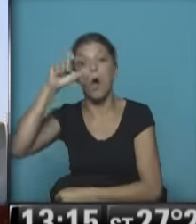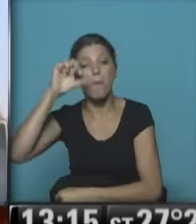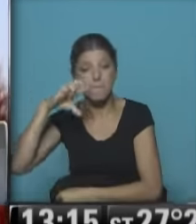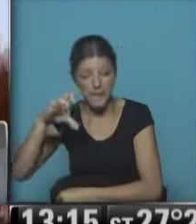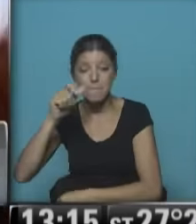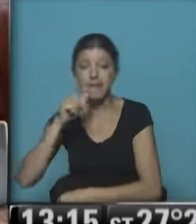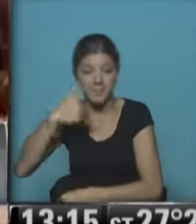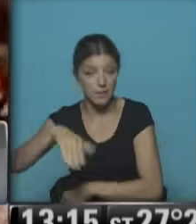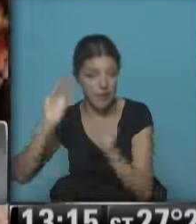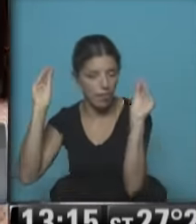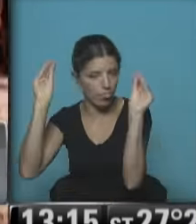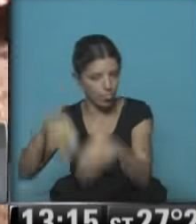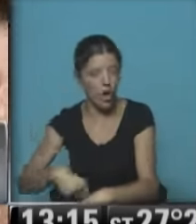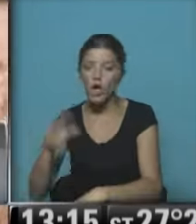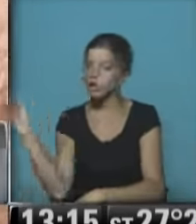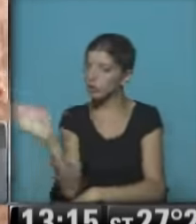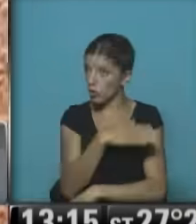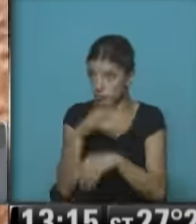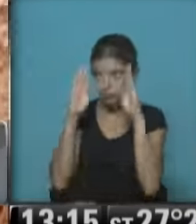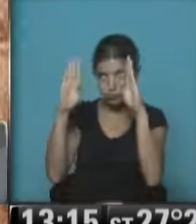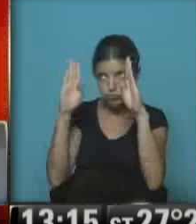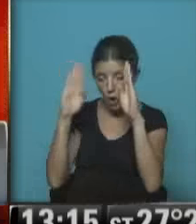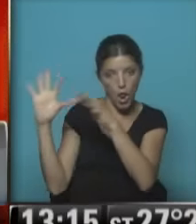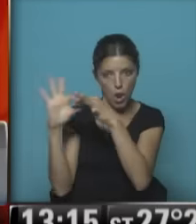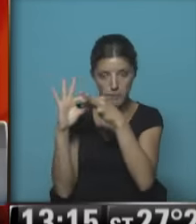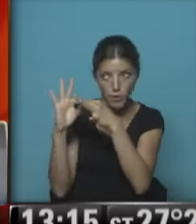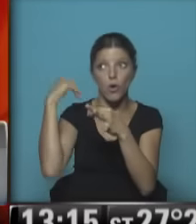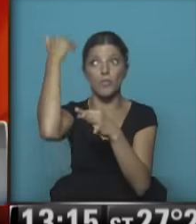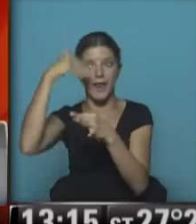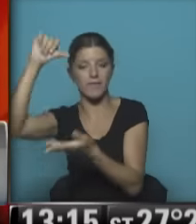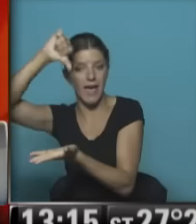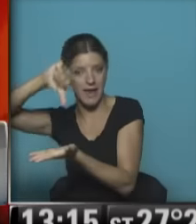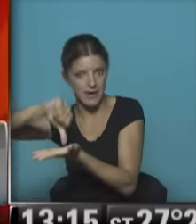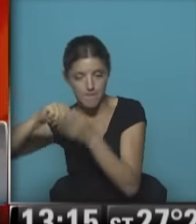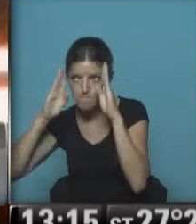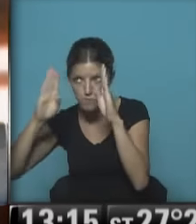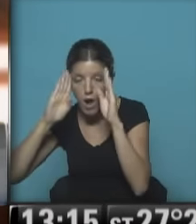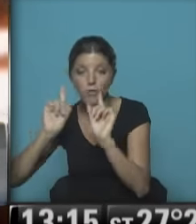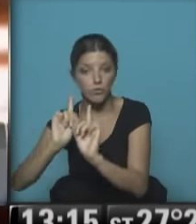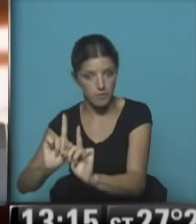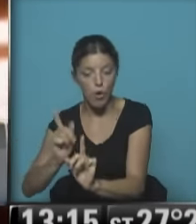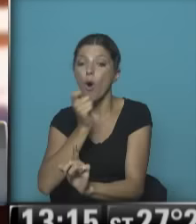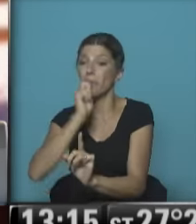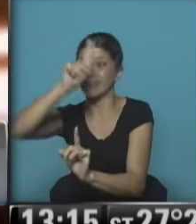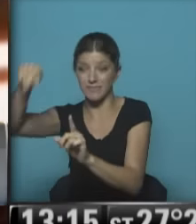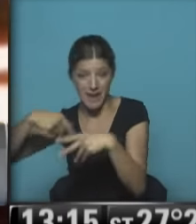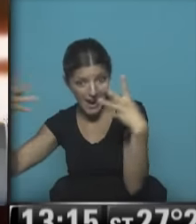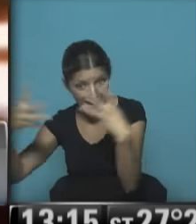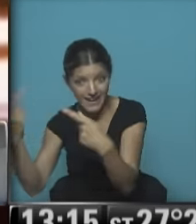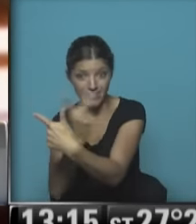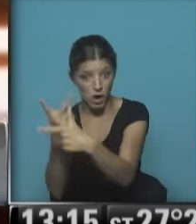quebrarse. Todos siguen con atención la relación entre Arabia e Irán, ya que en caso de desatarse un conflicto